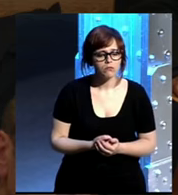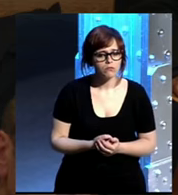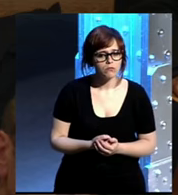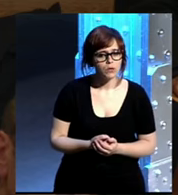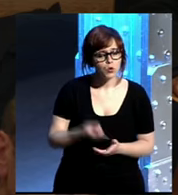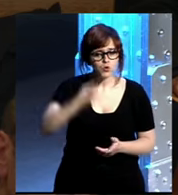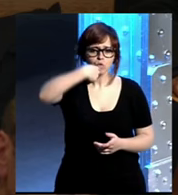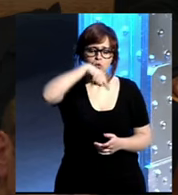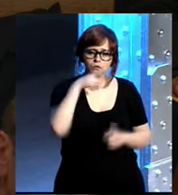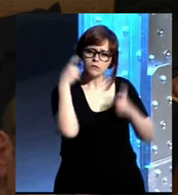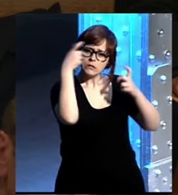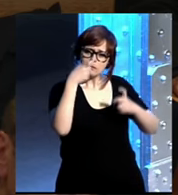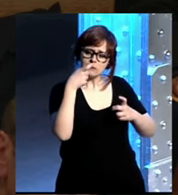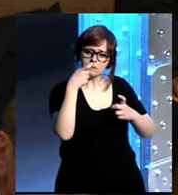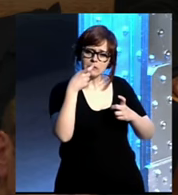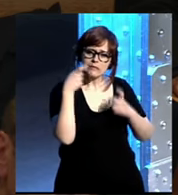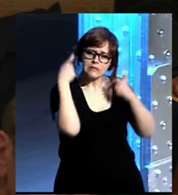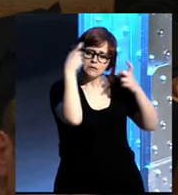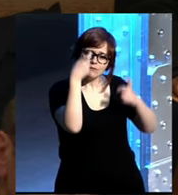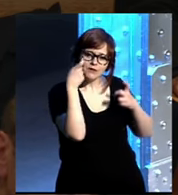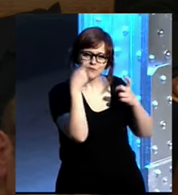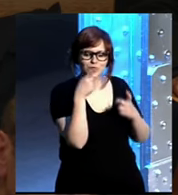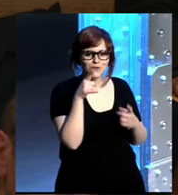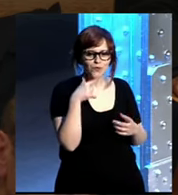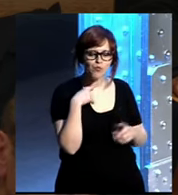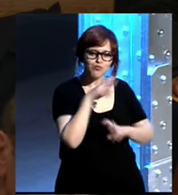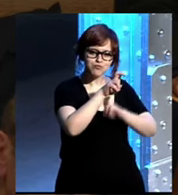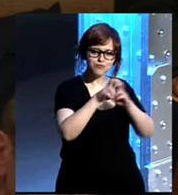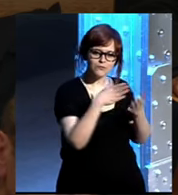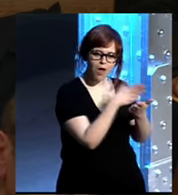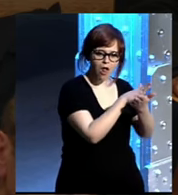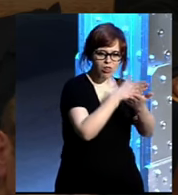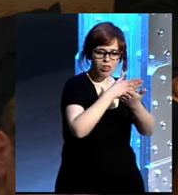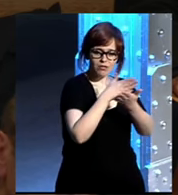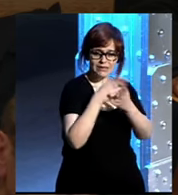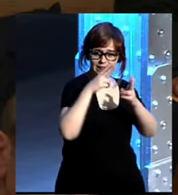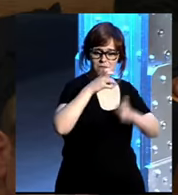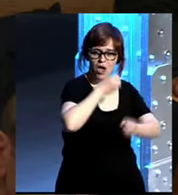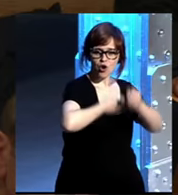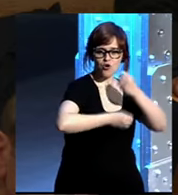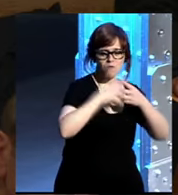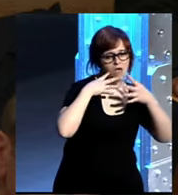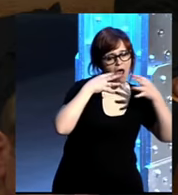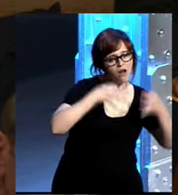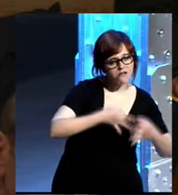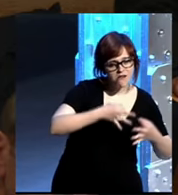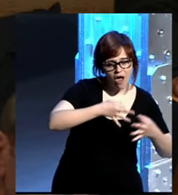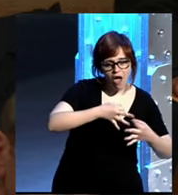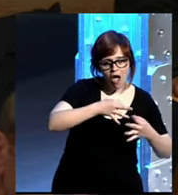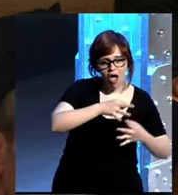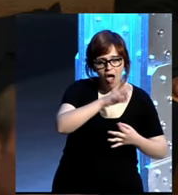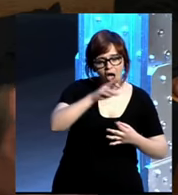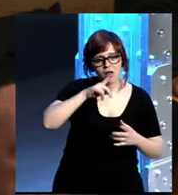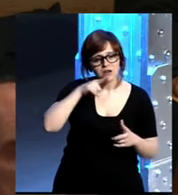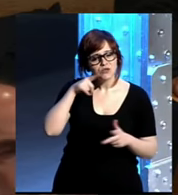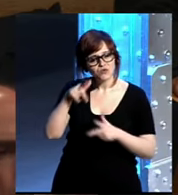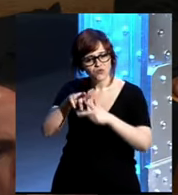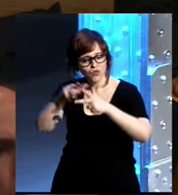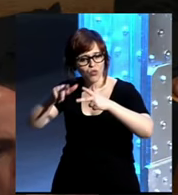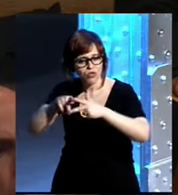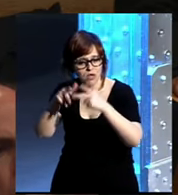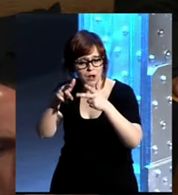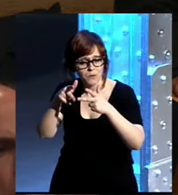Intentamos estar en la medida de lo posible en esa zona intermedia entre la economía real y lo social, ¿no? Y de hecho somos una de las organizaciones que efectivamente,